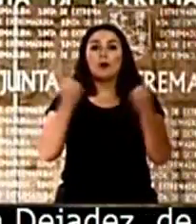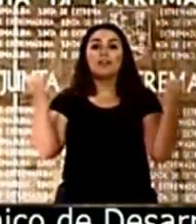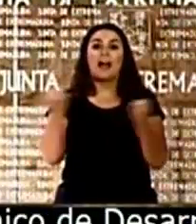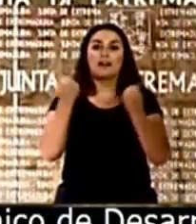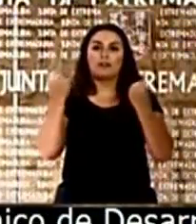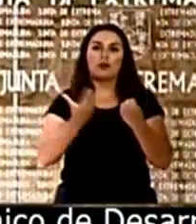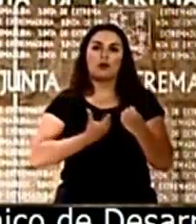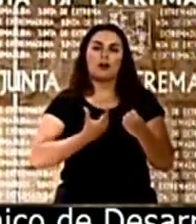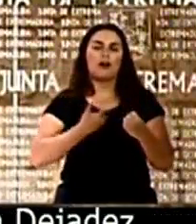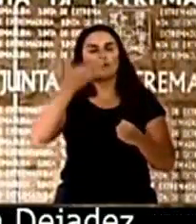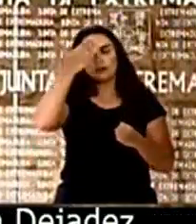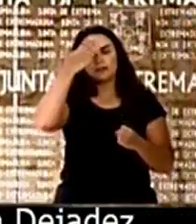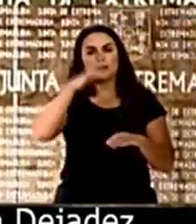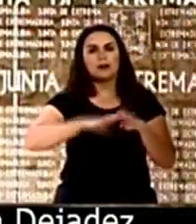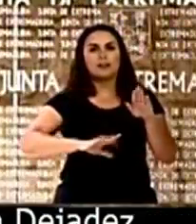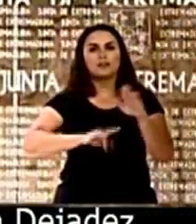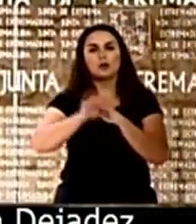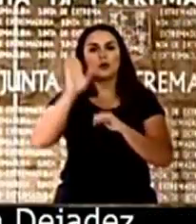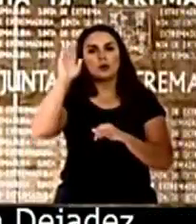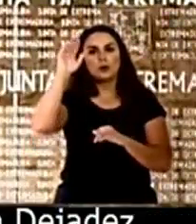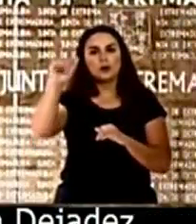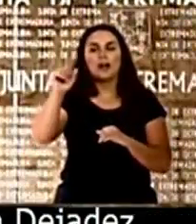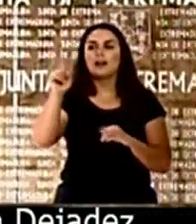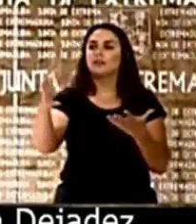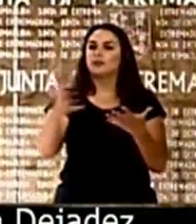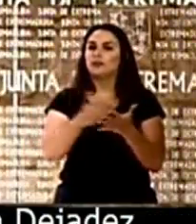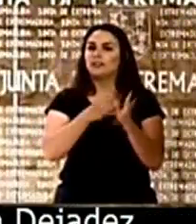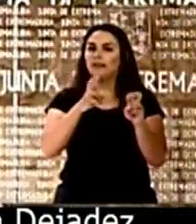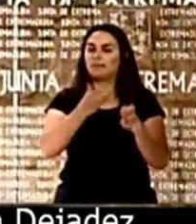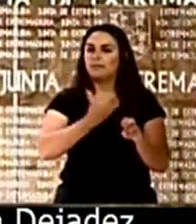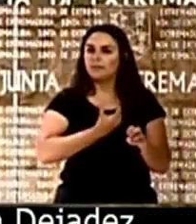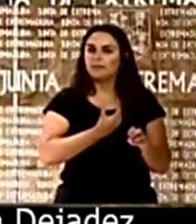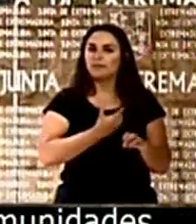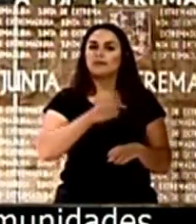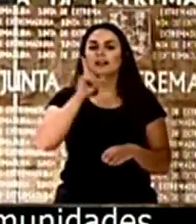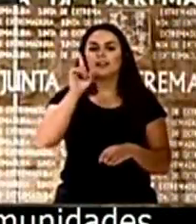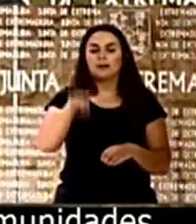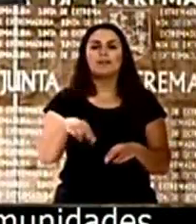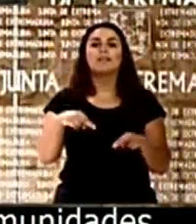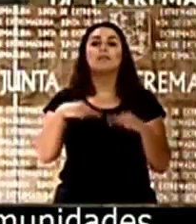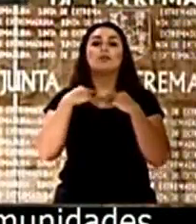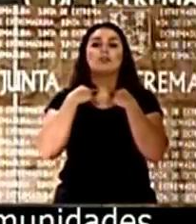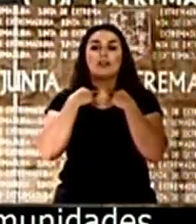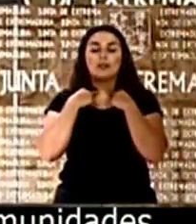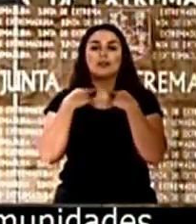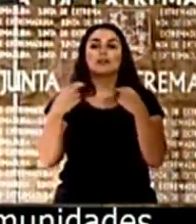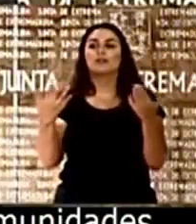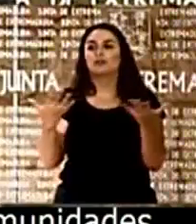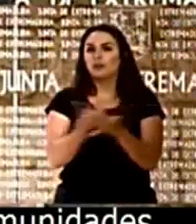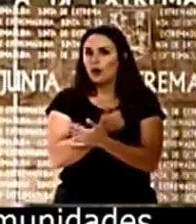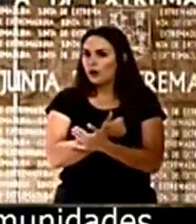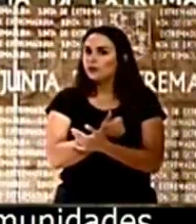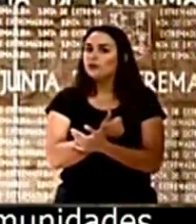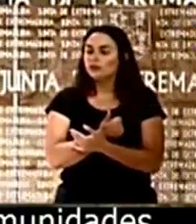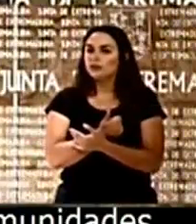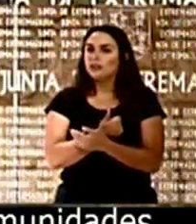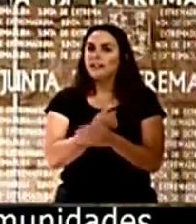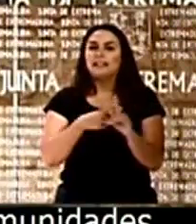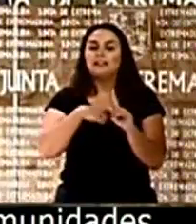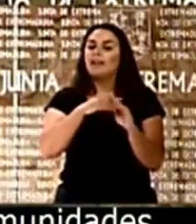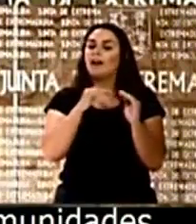para el desarrollo rural, las mancomunidades integrales de municipios o las propias diputaciones al mismo nivel que